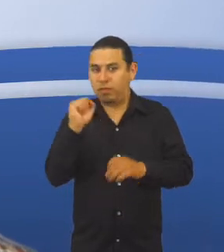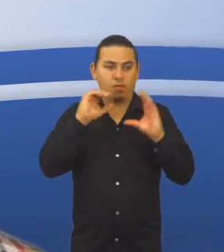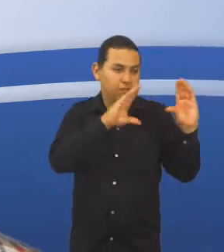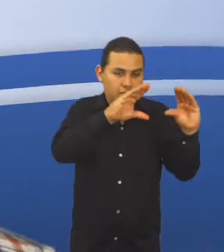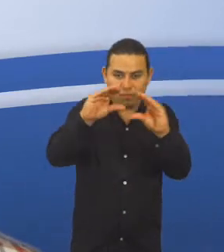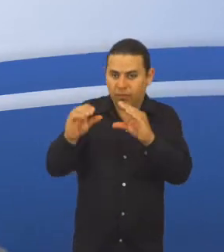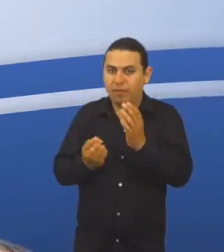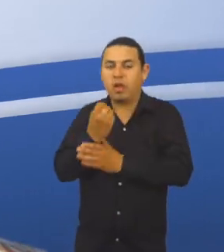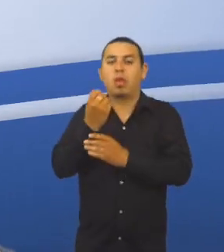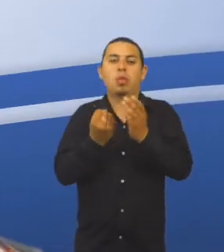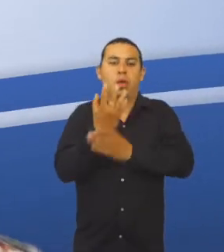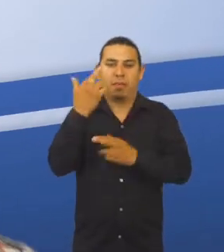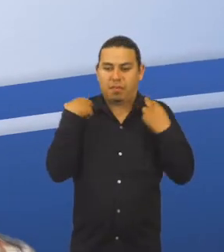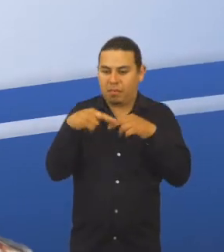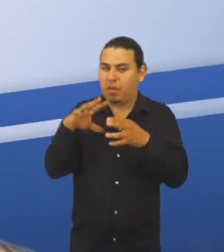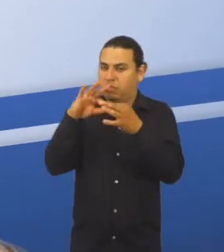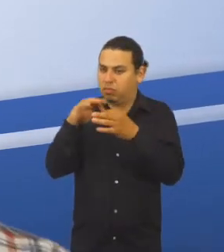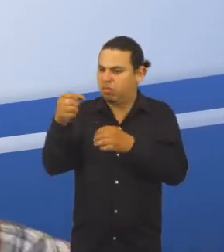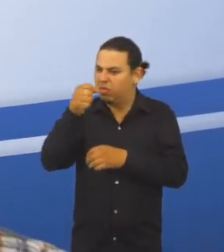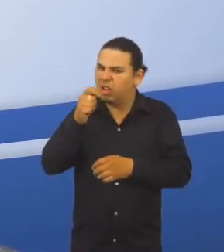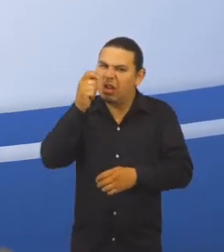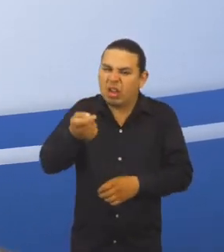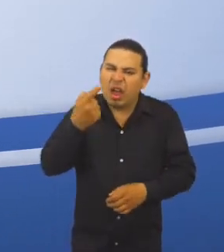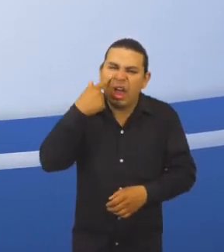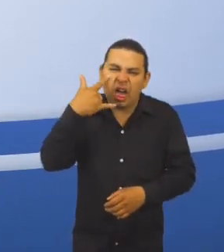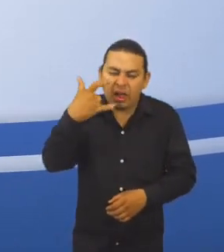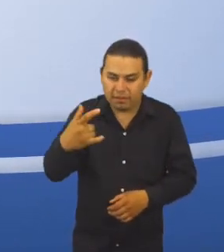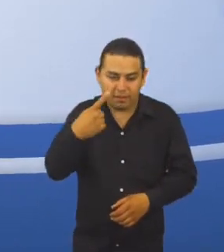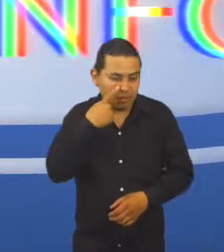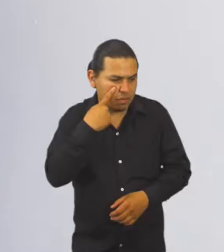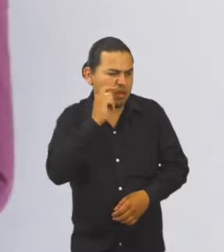doctores. Esto para poder renovar el cuerpo académico. Vamos contigo, Mónica.